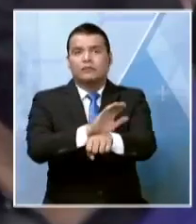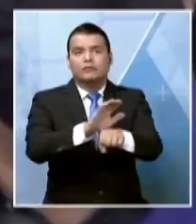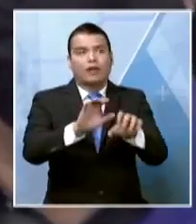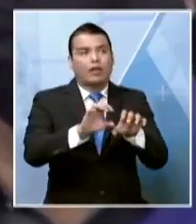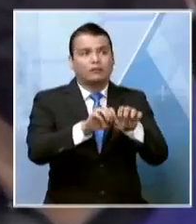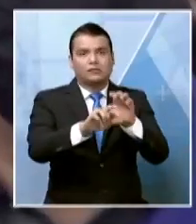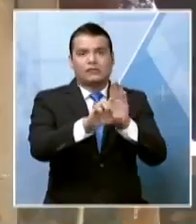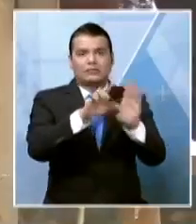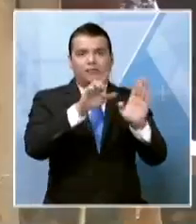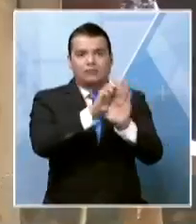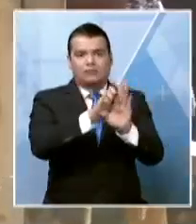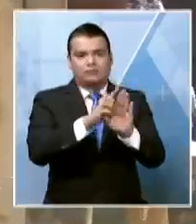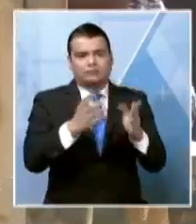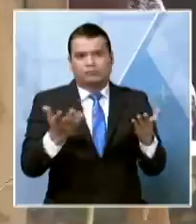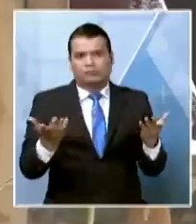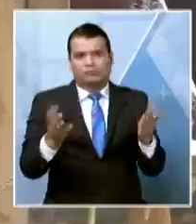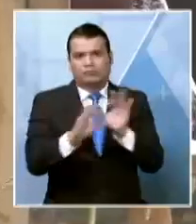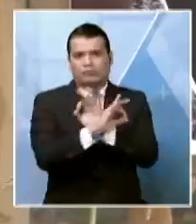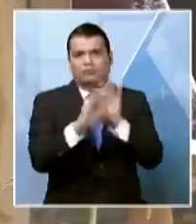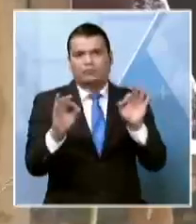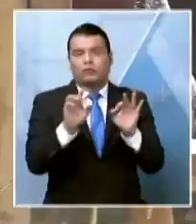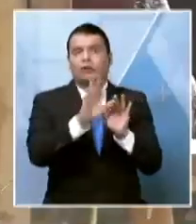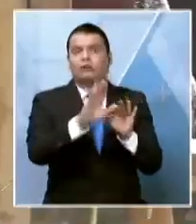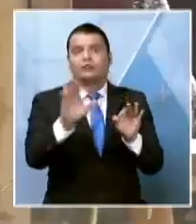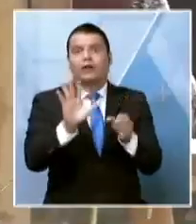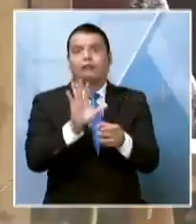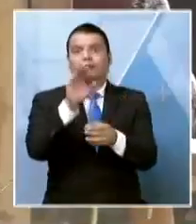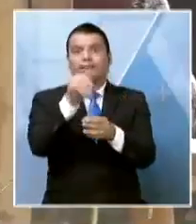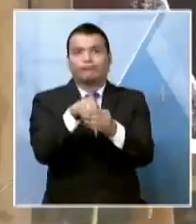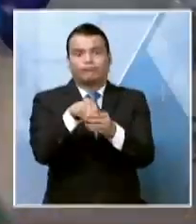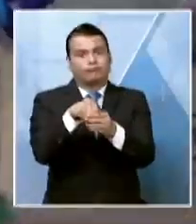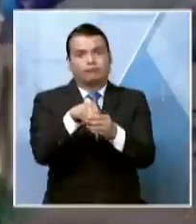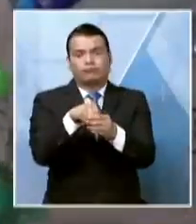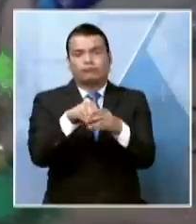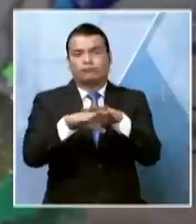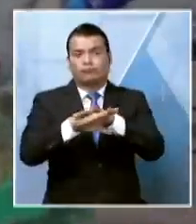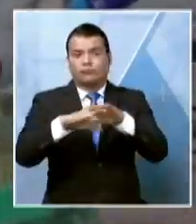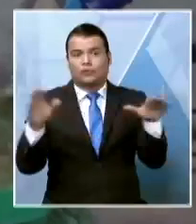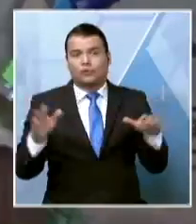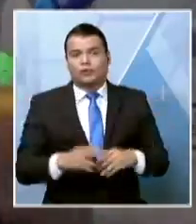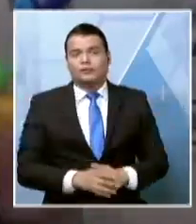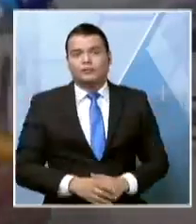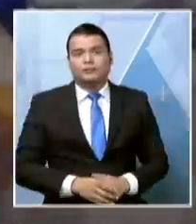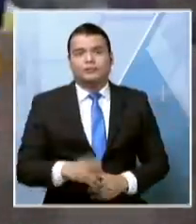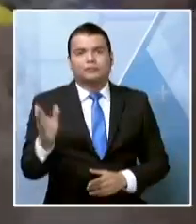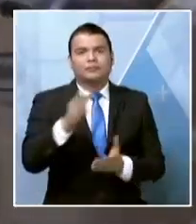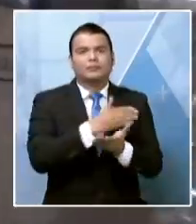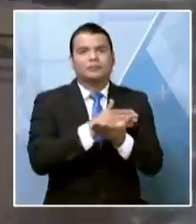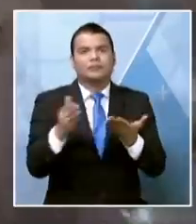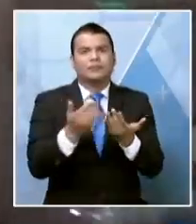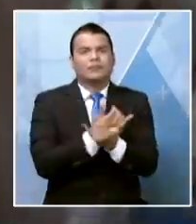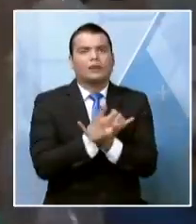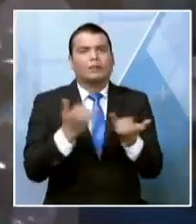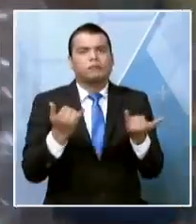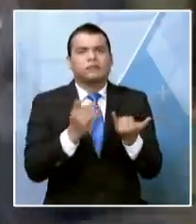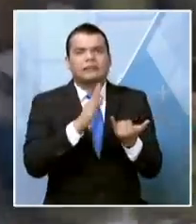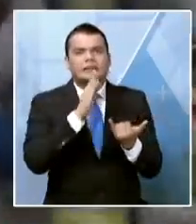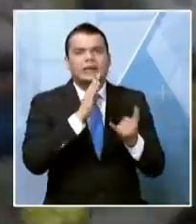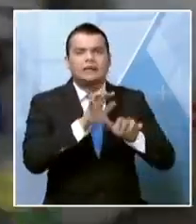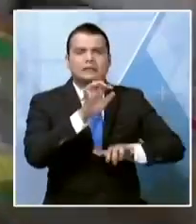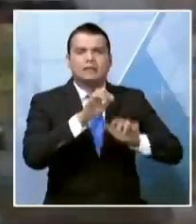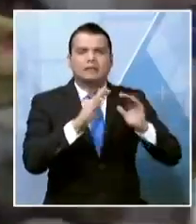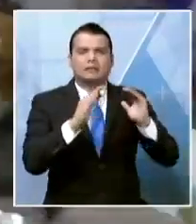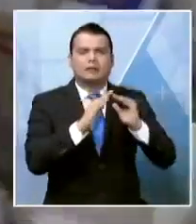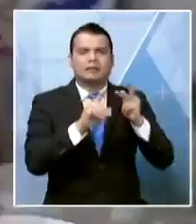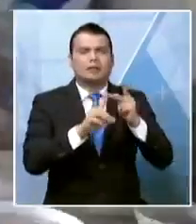en la ilegalidad y que no se les va a permitir más ese tipo de acciones. De este operativo a esta hora participa la Secretaría de